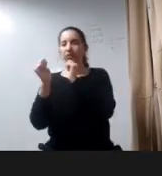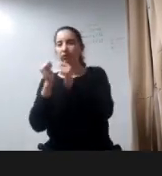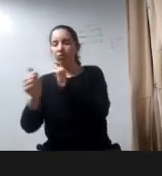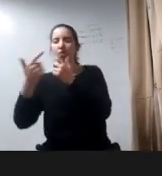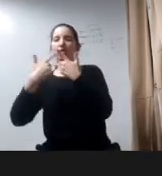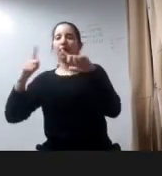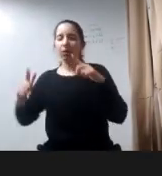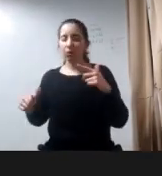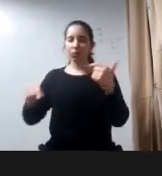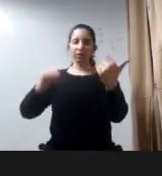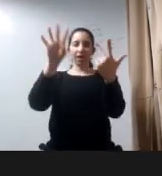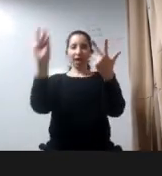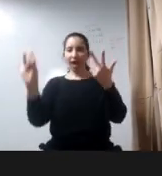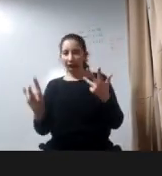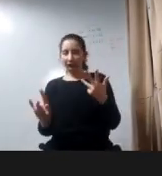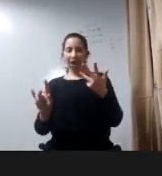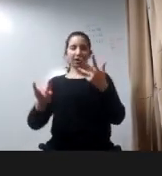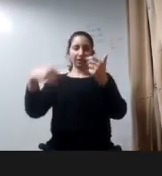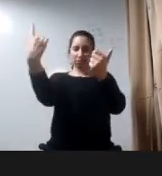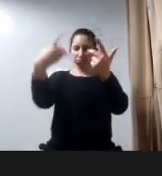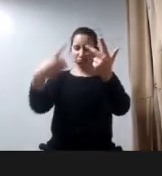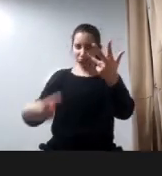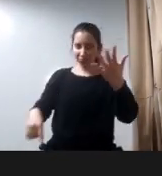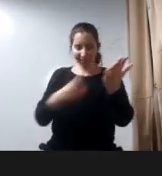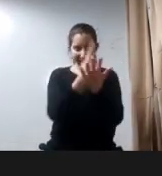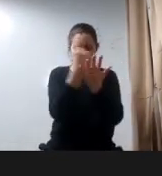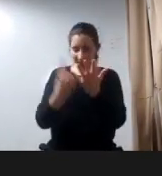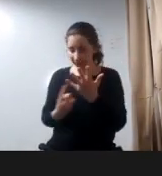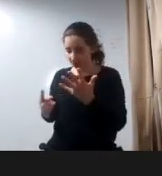letras, artes, con